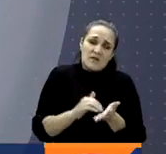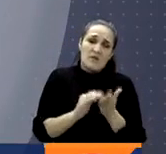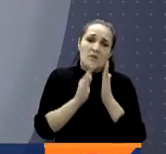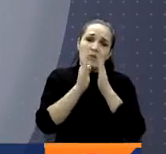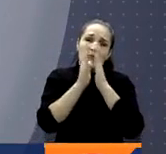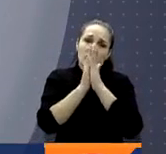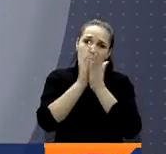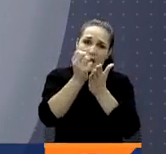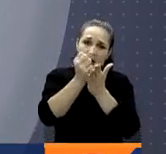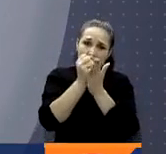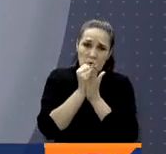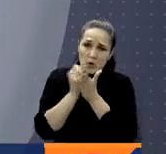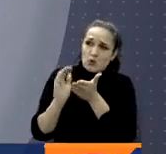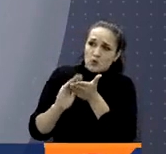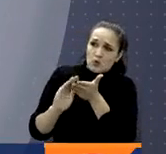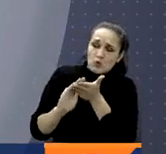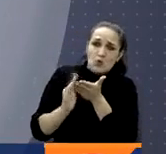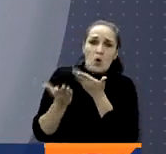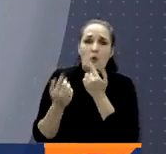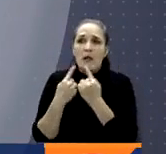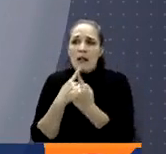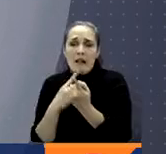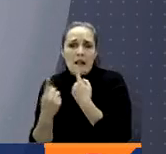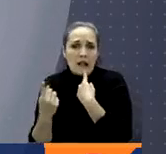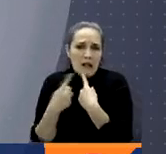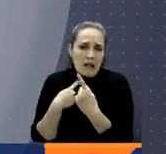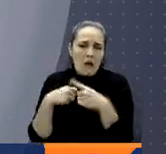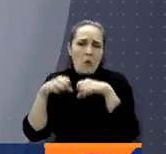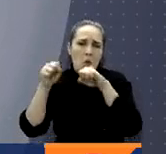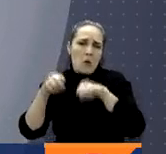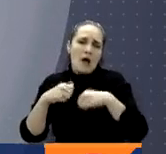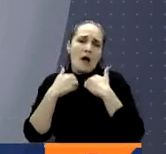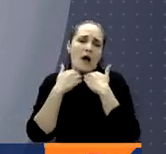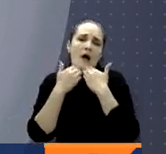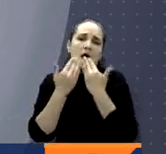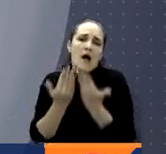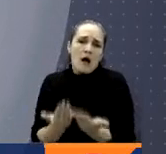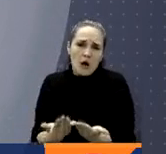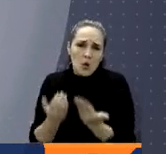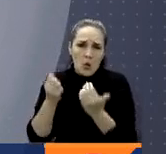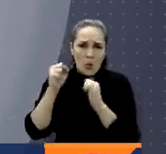esta situación y busquen los canales para poder crear